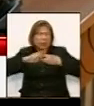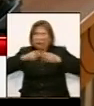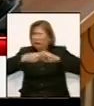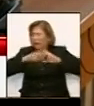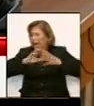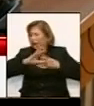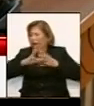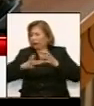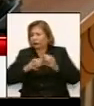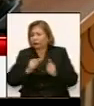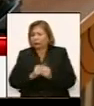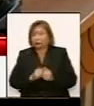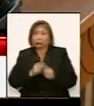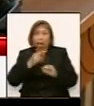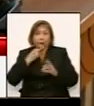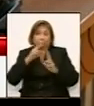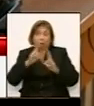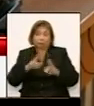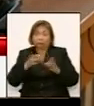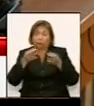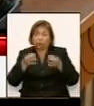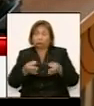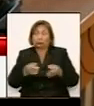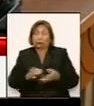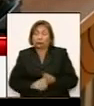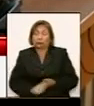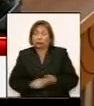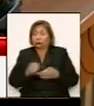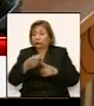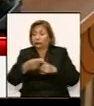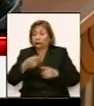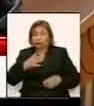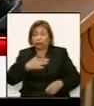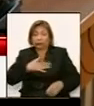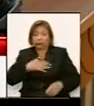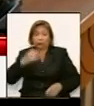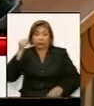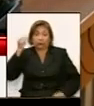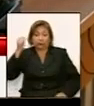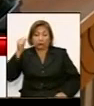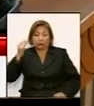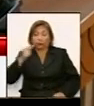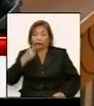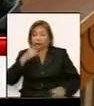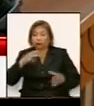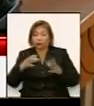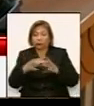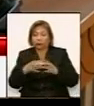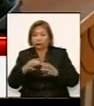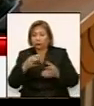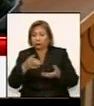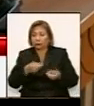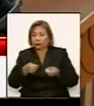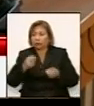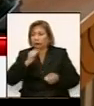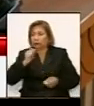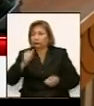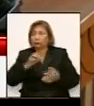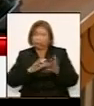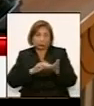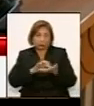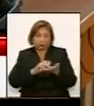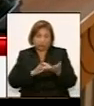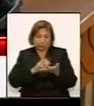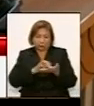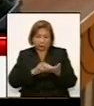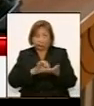línea para que sepan también responder de una manera adecuada. Desde Hiperderecho lo que estamos haciendo es un centro de autodefensa digital, por ejemplo, que